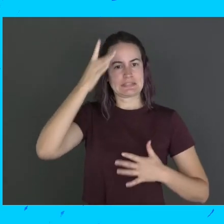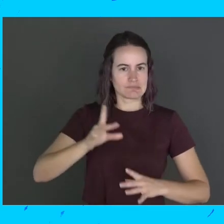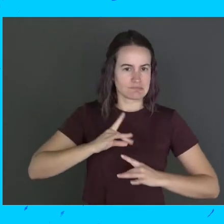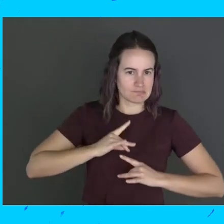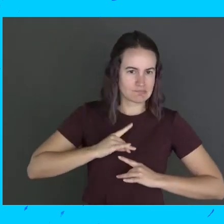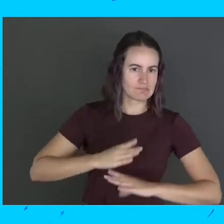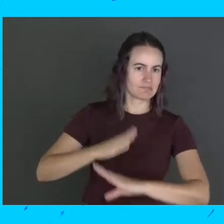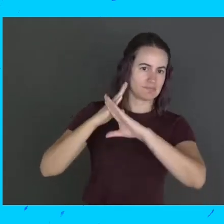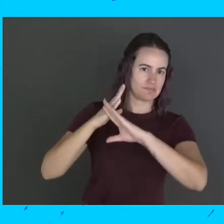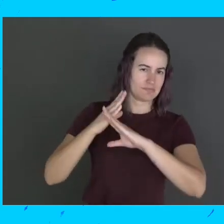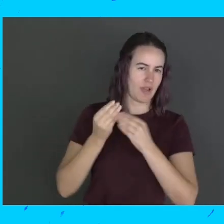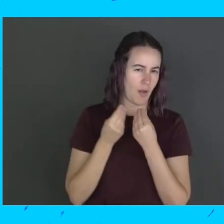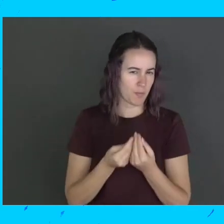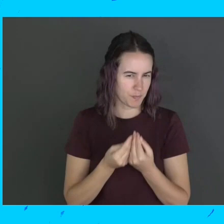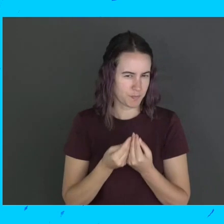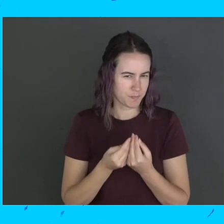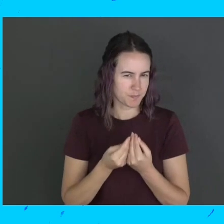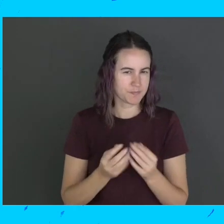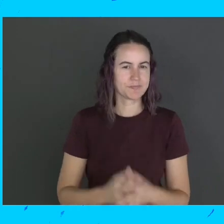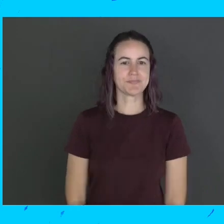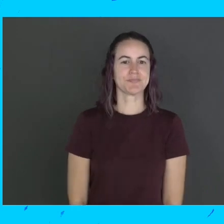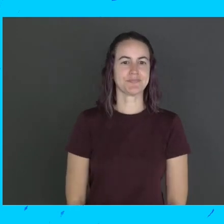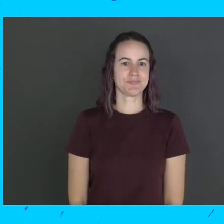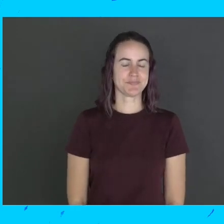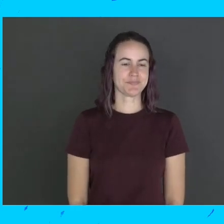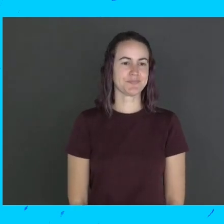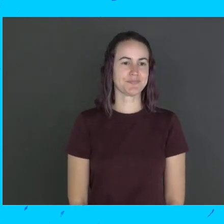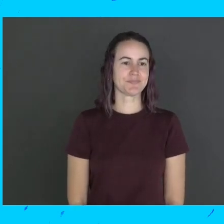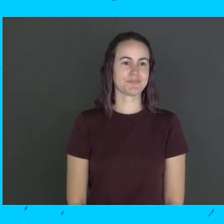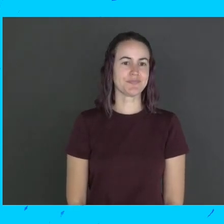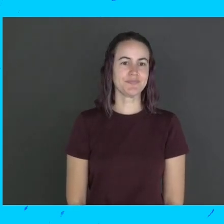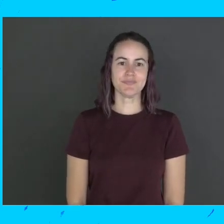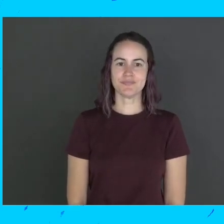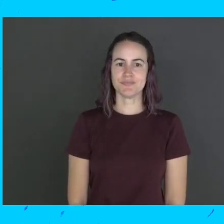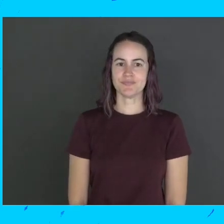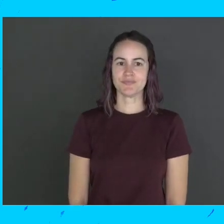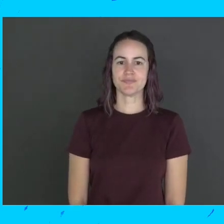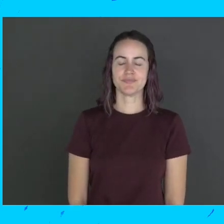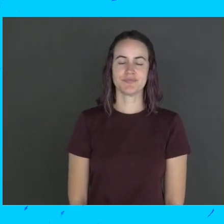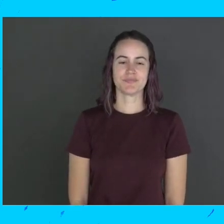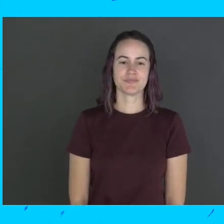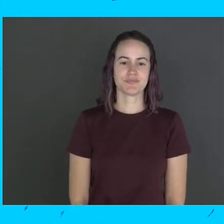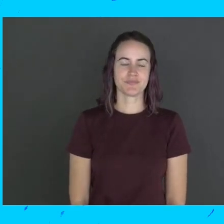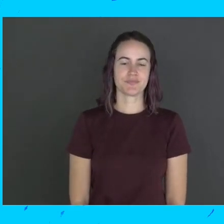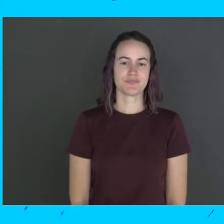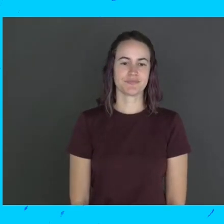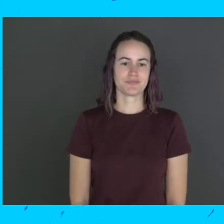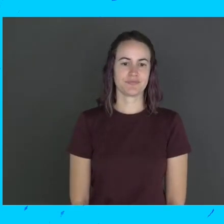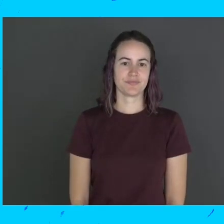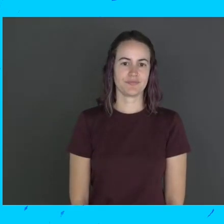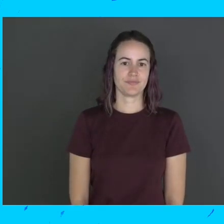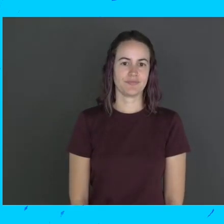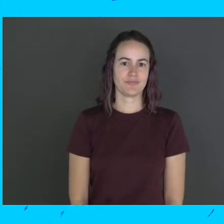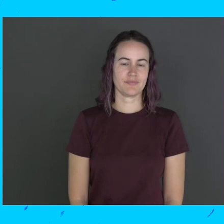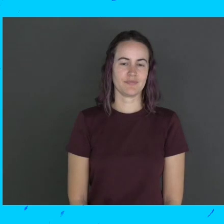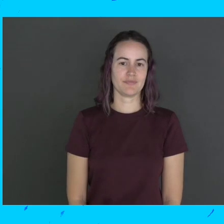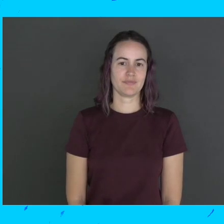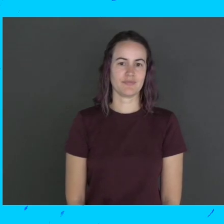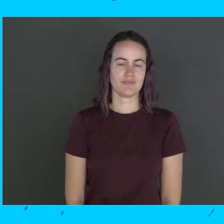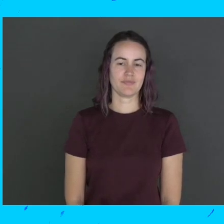Estamos inspirados por las formas creativas que seguimos tomando espacios. El legado de mi abuela